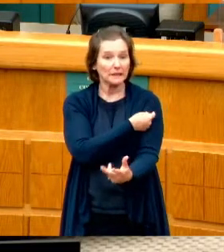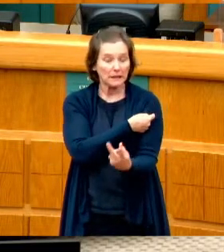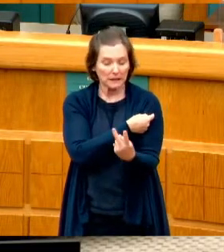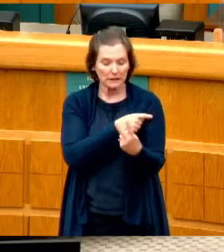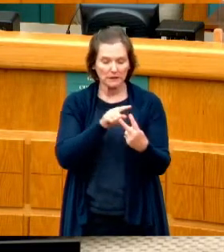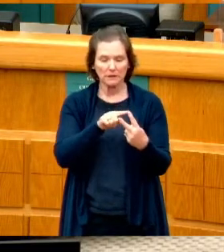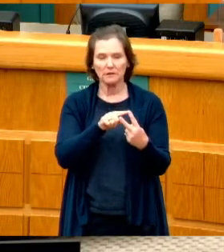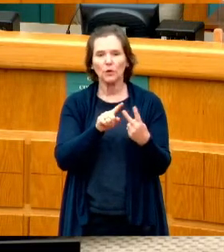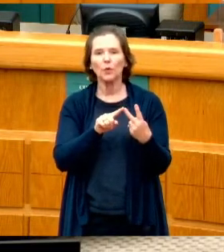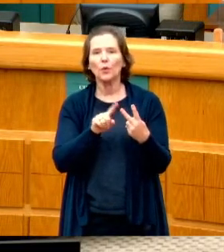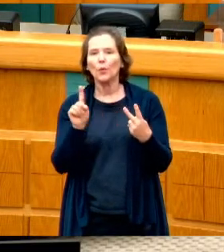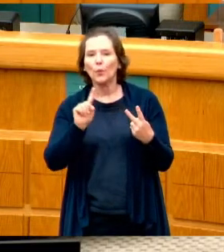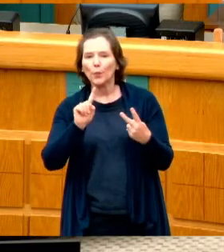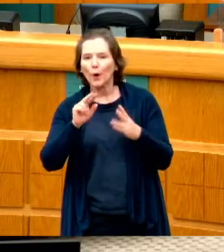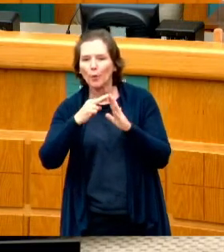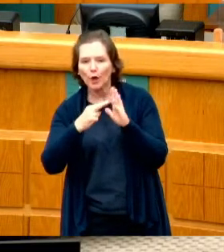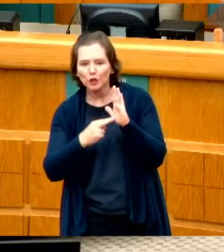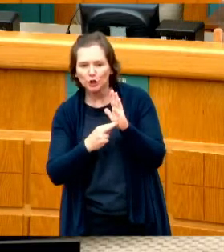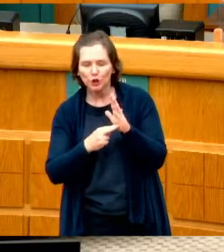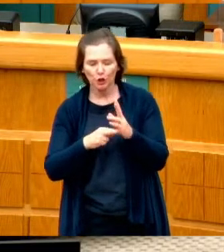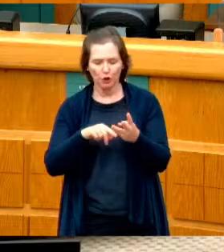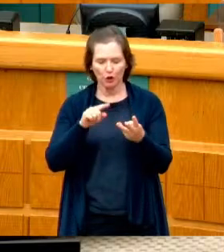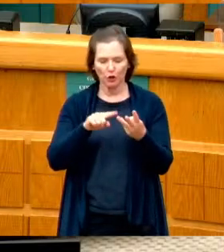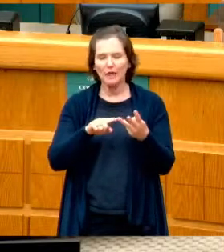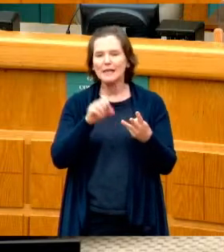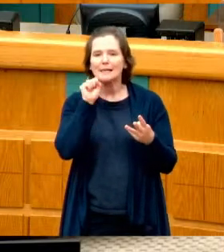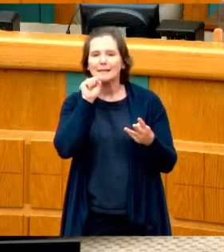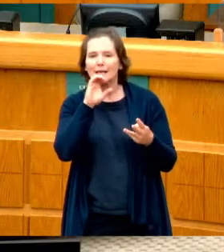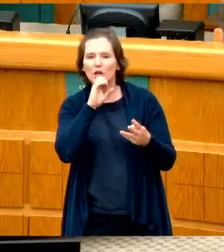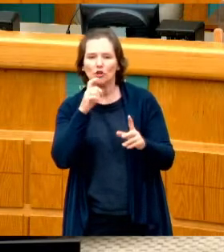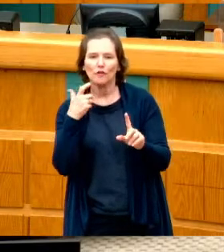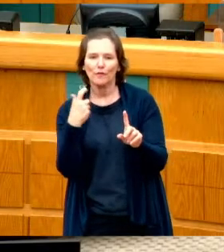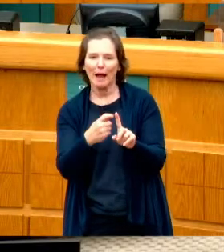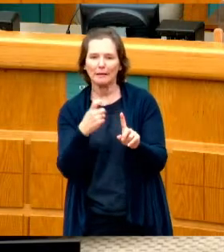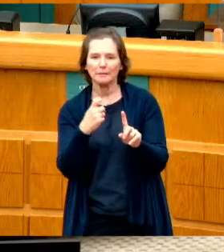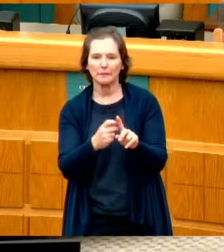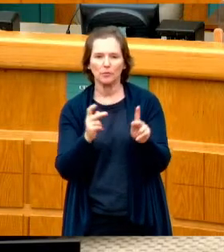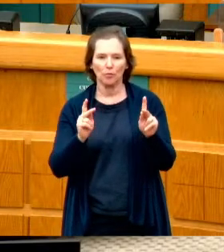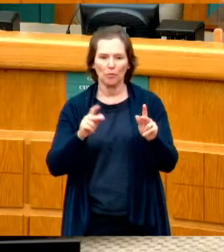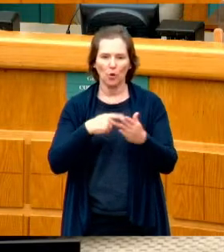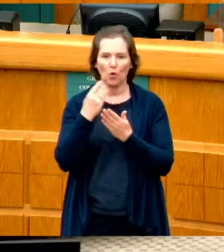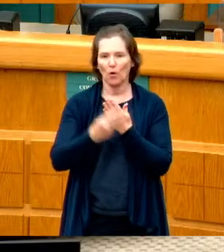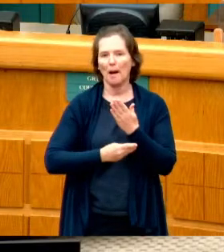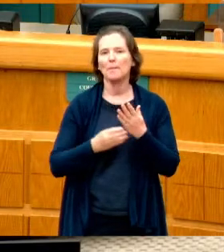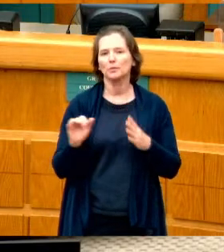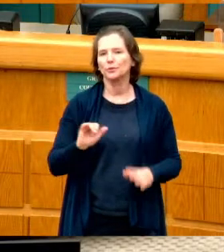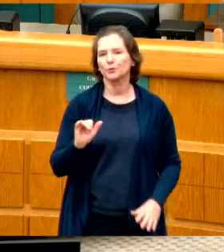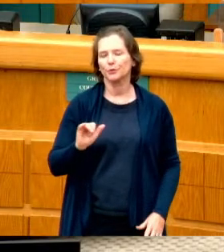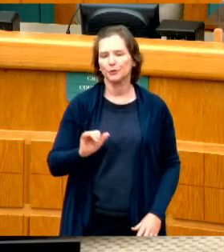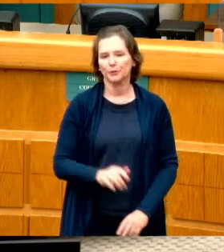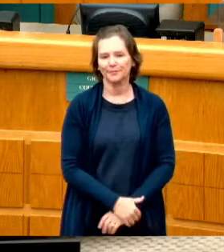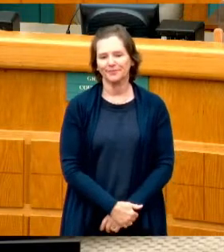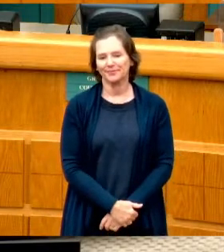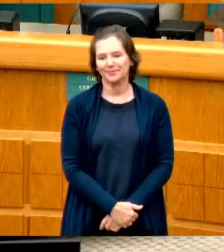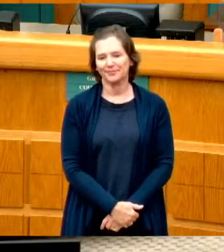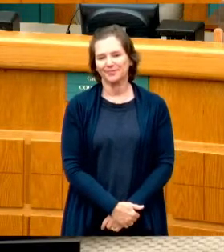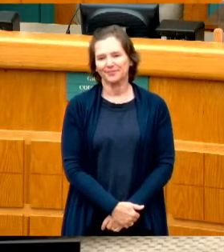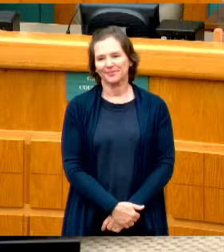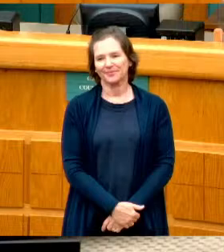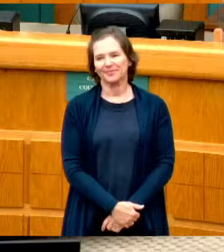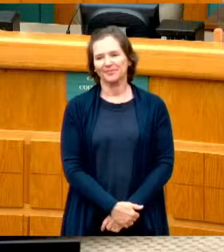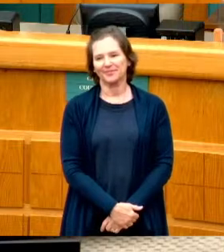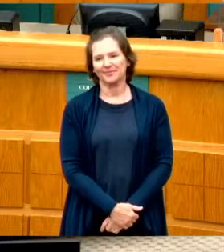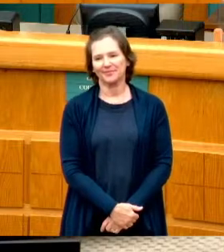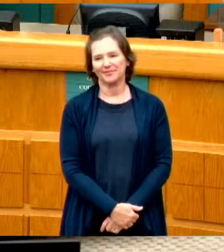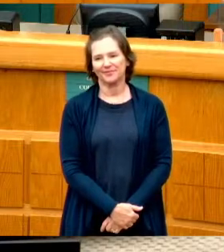estado. Localmente, nuestro objetivo es completar todas las vacunas de segunda dosis para este viernes 12 de marzo. También anticipamos la